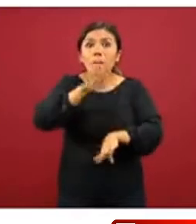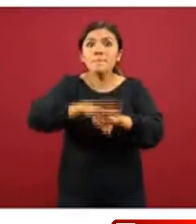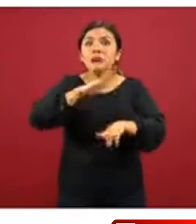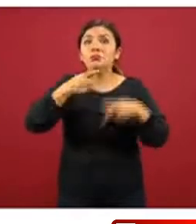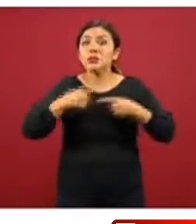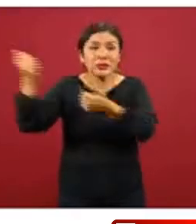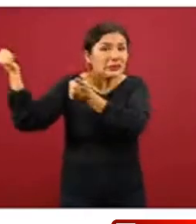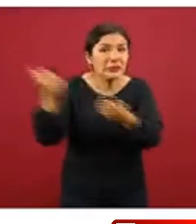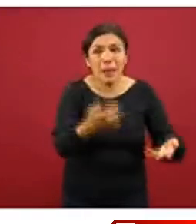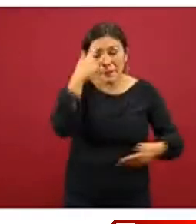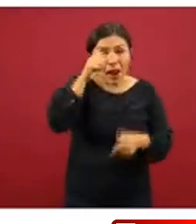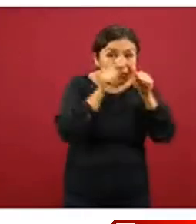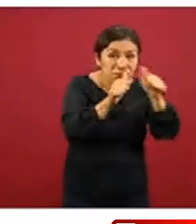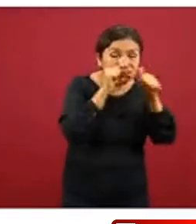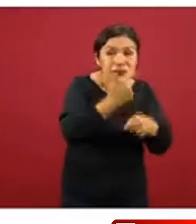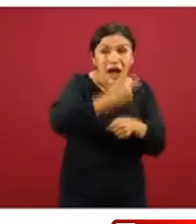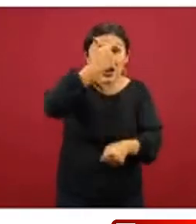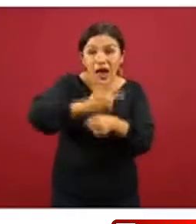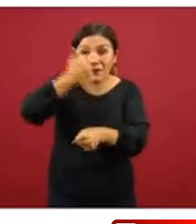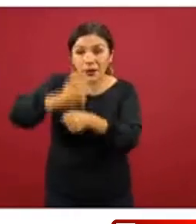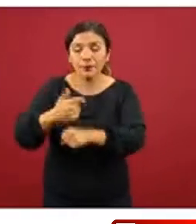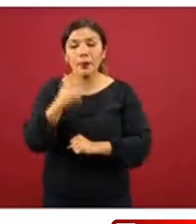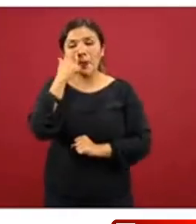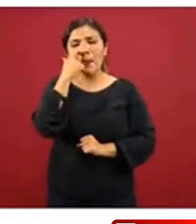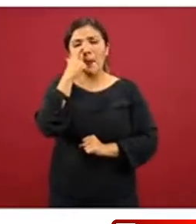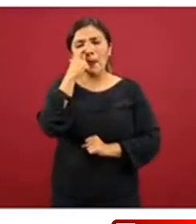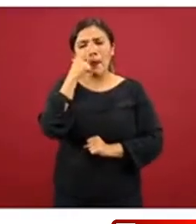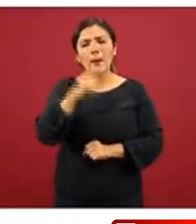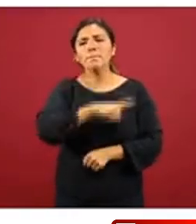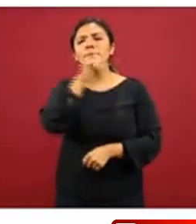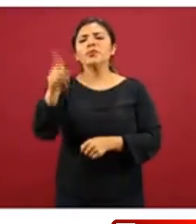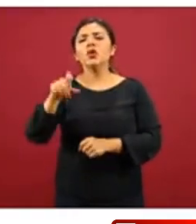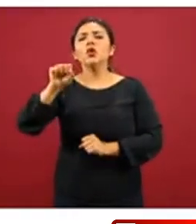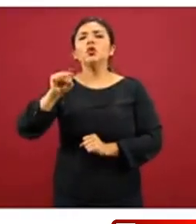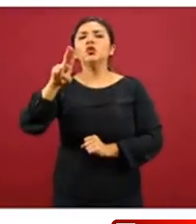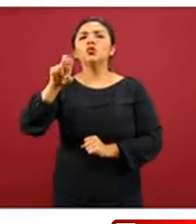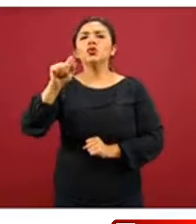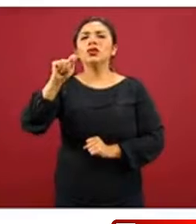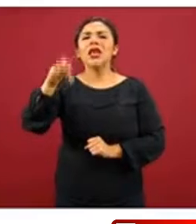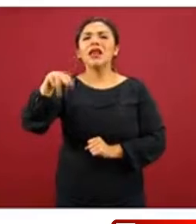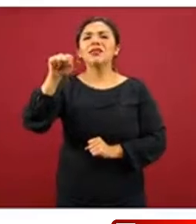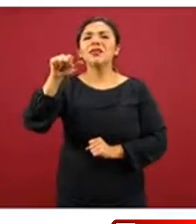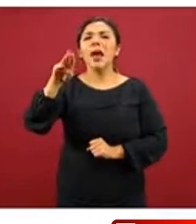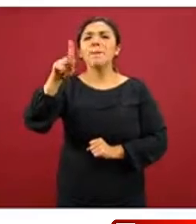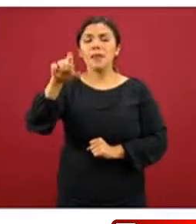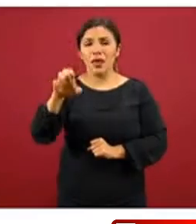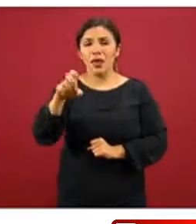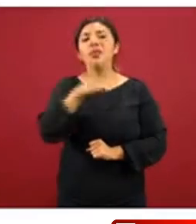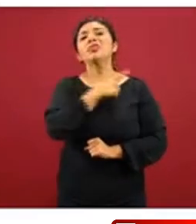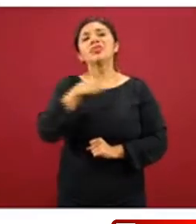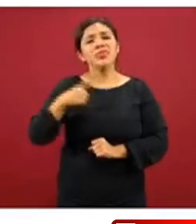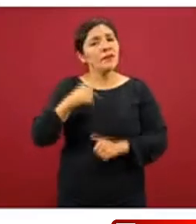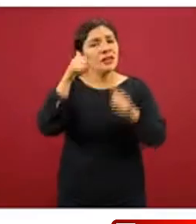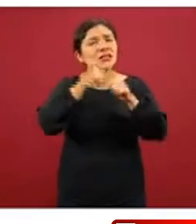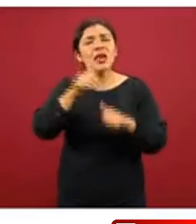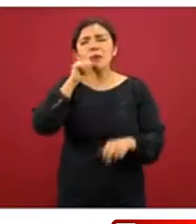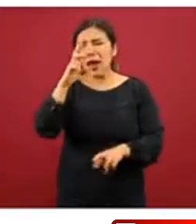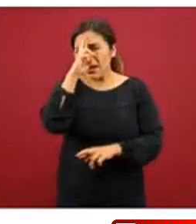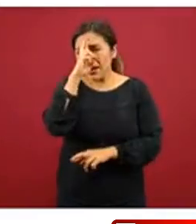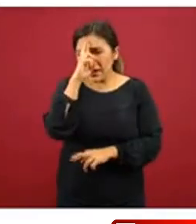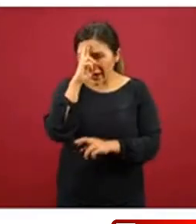de pacientes graves, sustentables. Se tienen que ser respetuosos con el medio